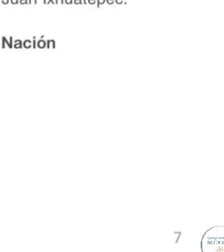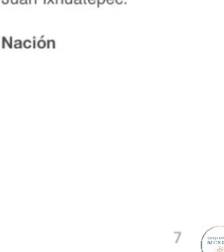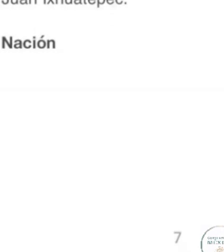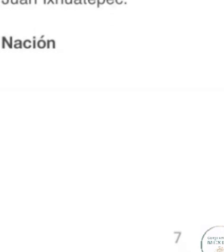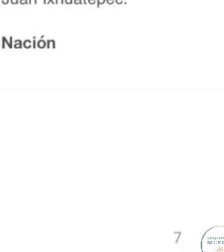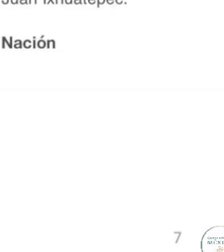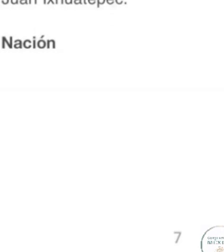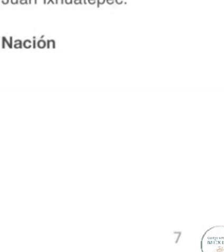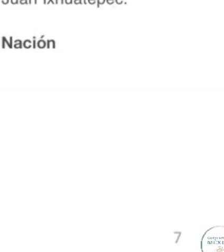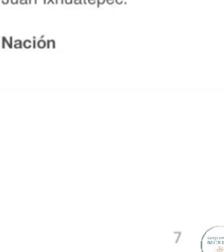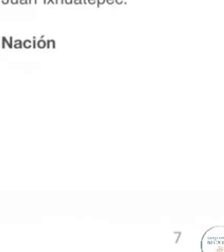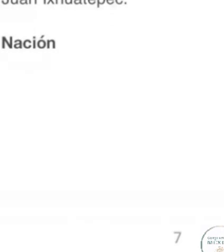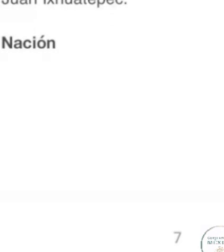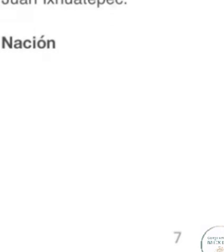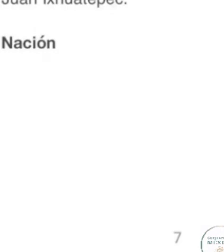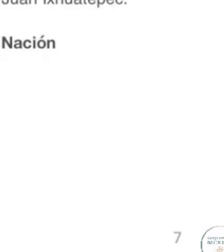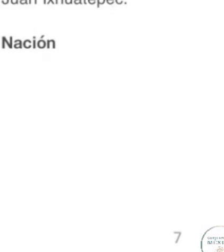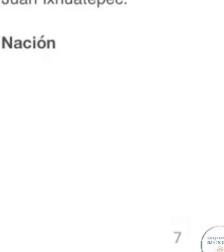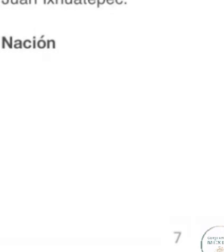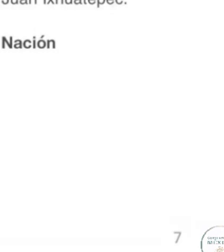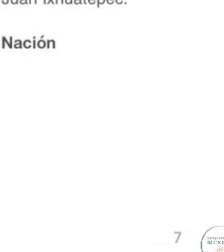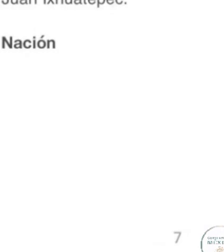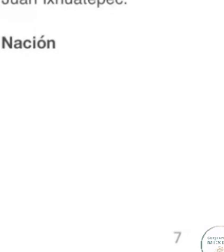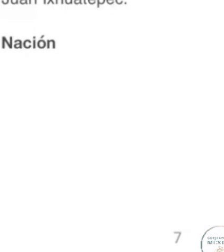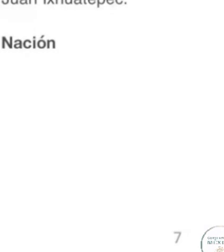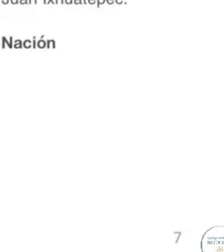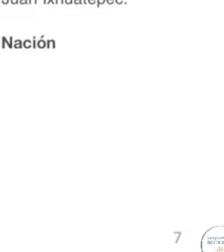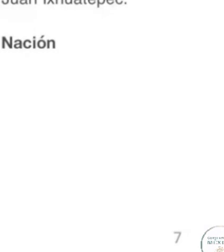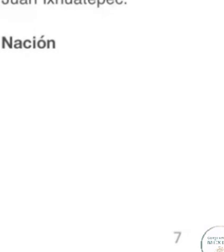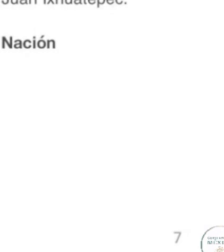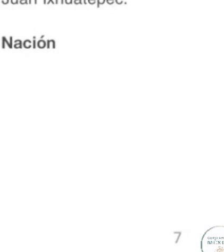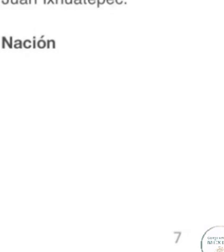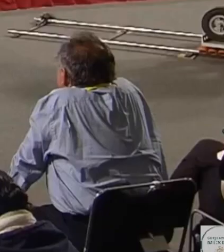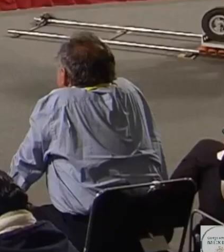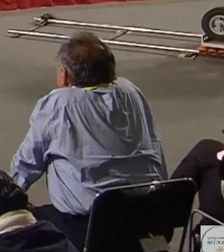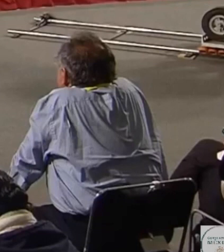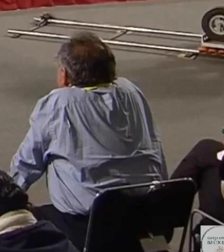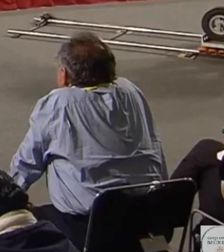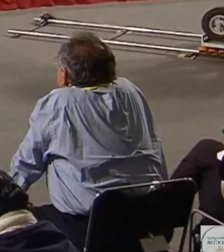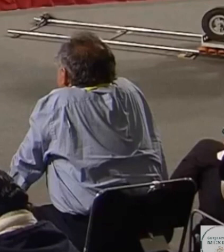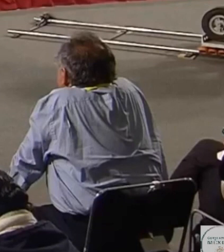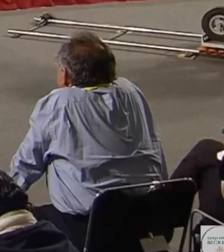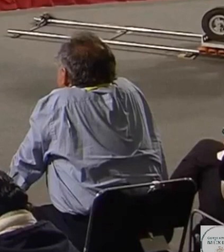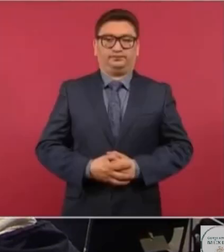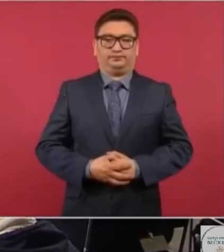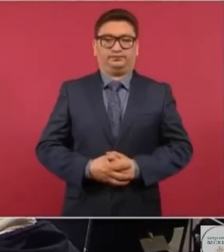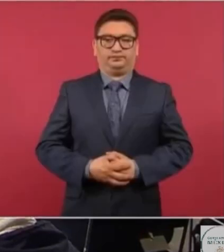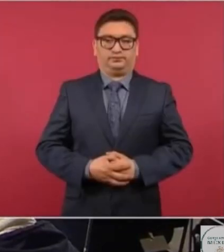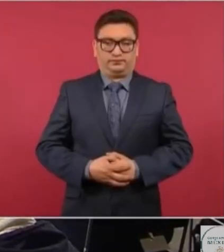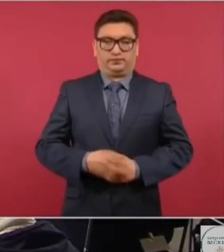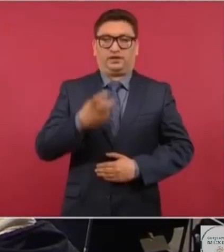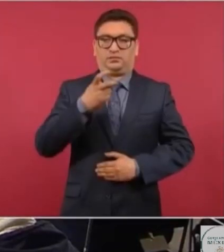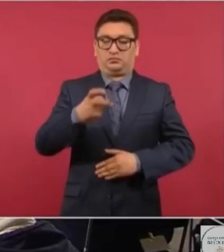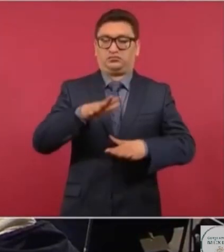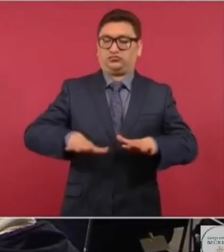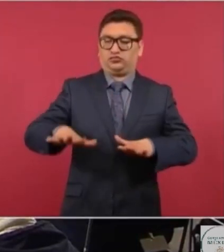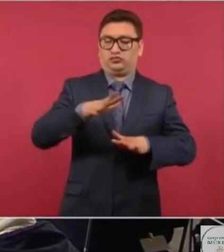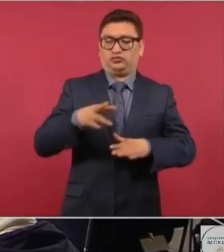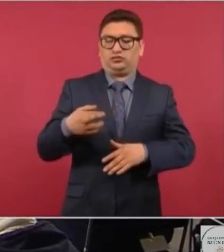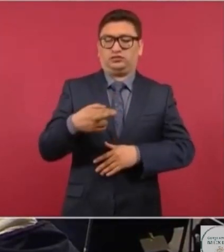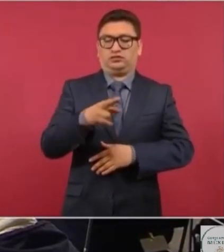Algo importante además que se hizo en esta obra fue el embovedamiento del Río de los Remedios para que toda esa zona pues, pudiera